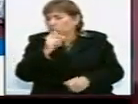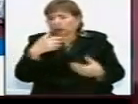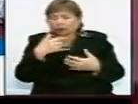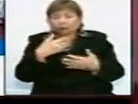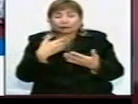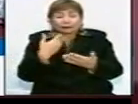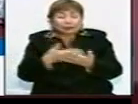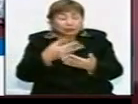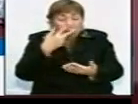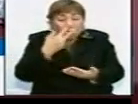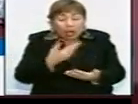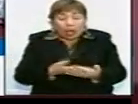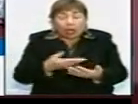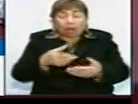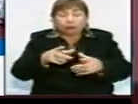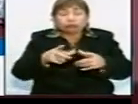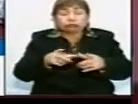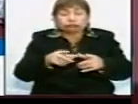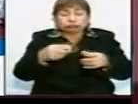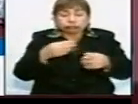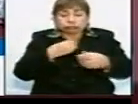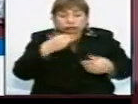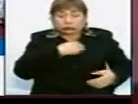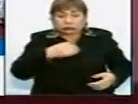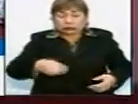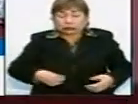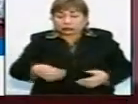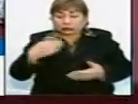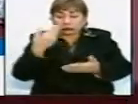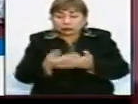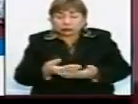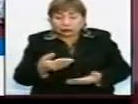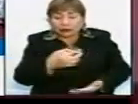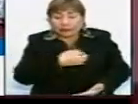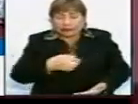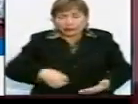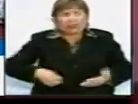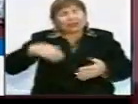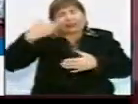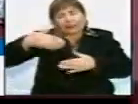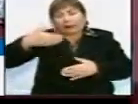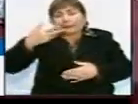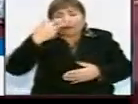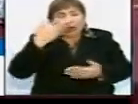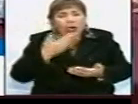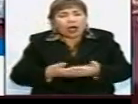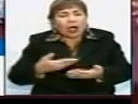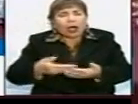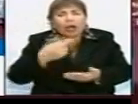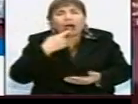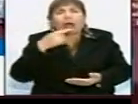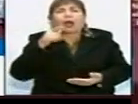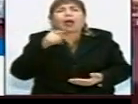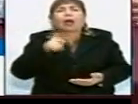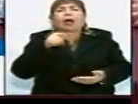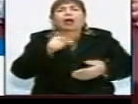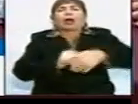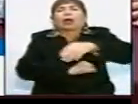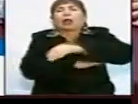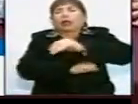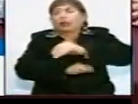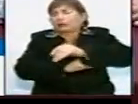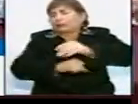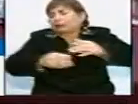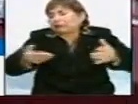a la zona llegamos ahí con varios ministros por disposición de presidente y presidente fue después podemos apreciar de que este es el puente estaba así